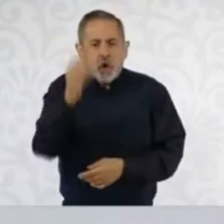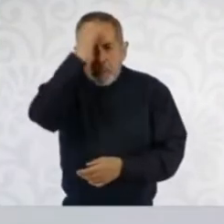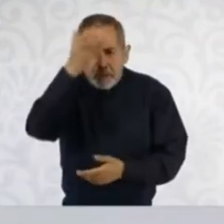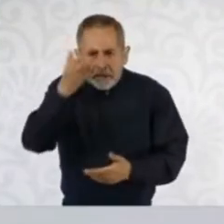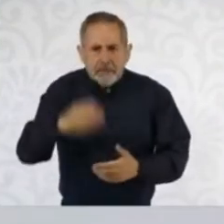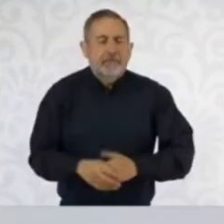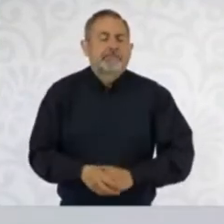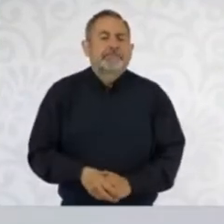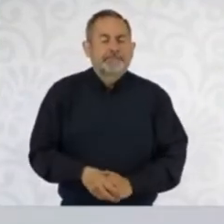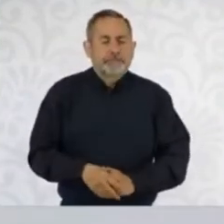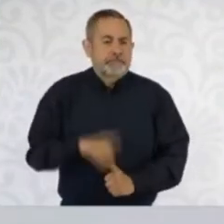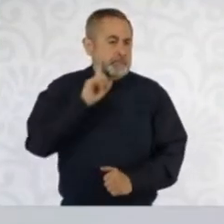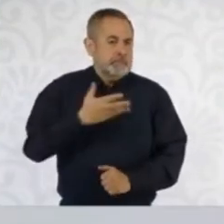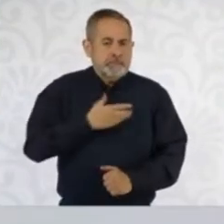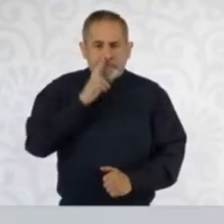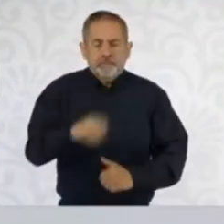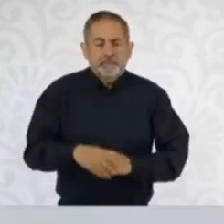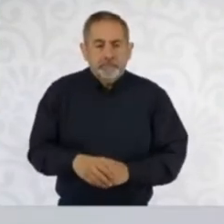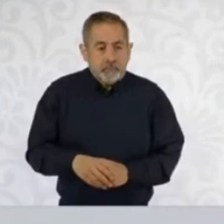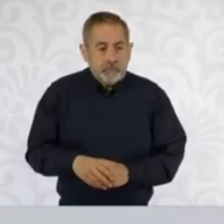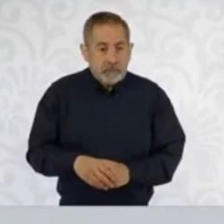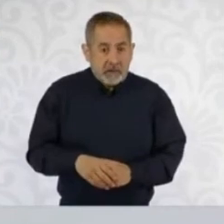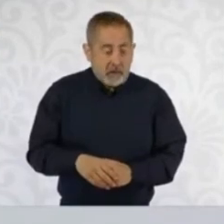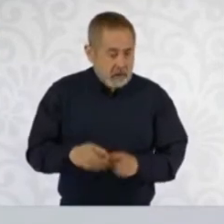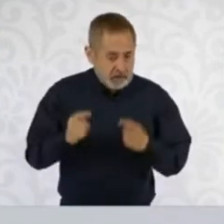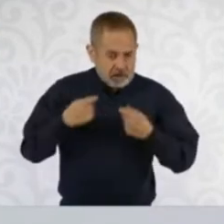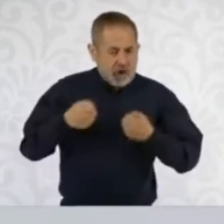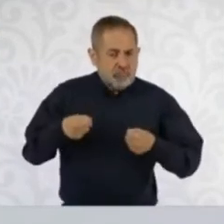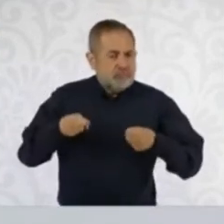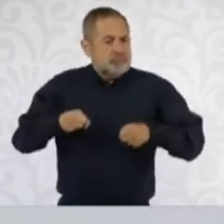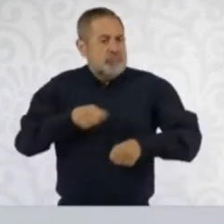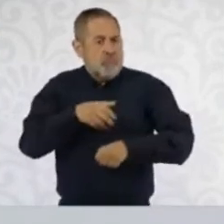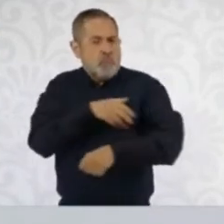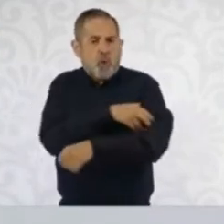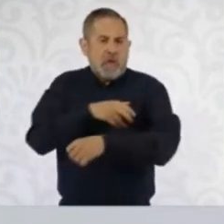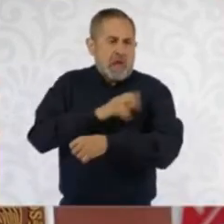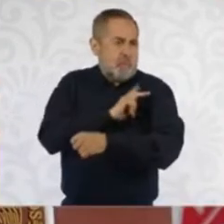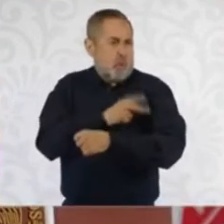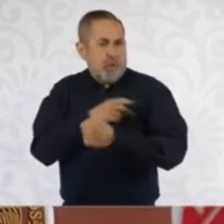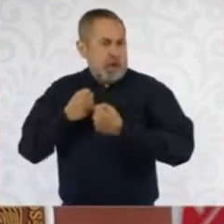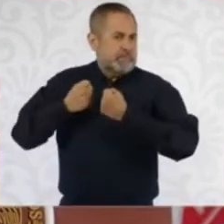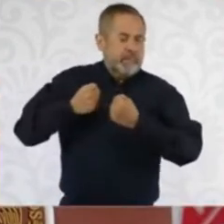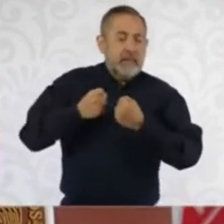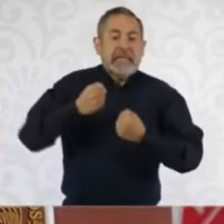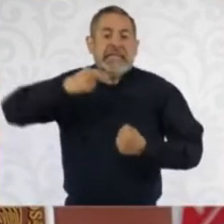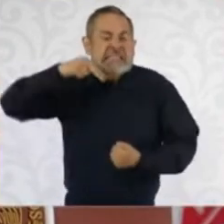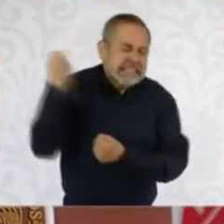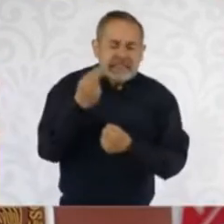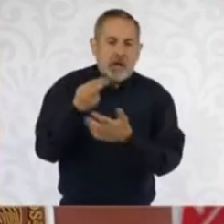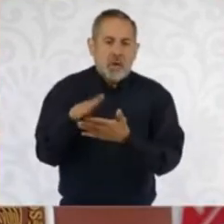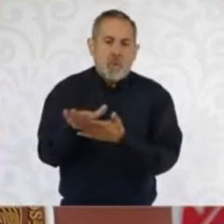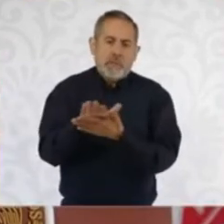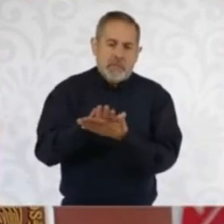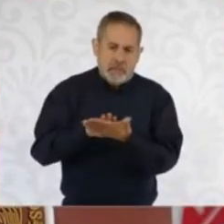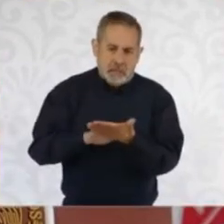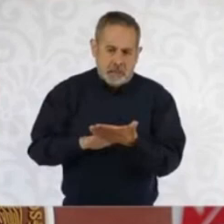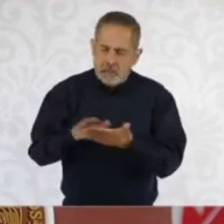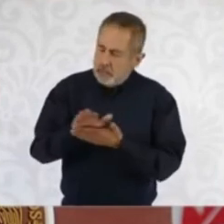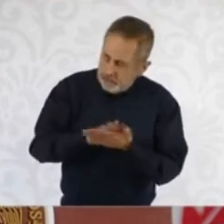El poder es humildad. Y lo que uno nunca puede es tomar estas notas